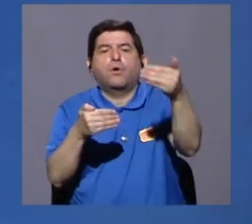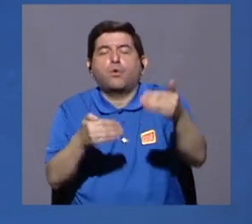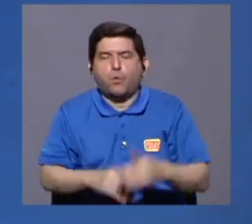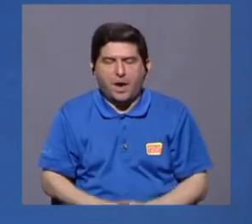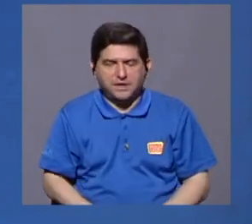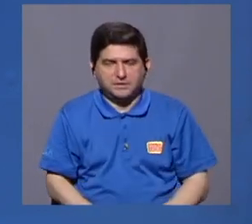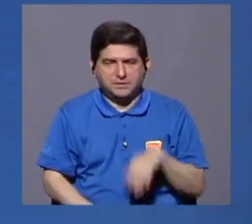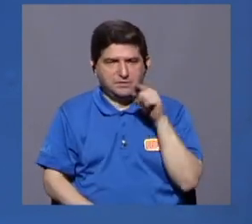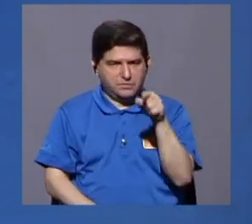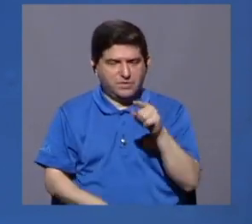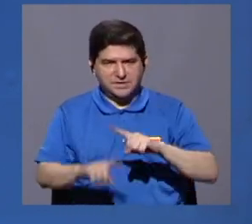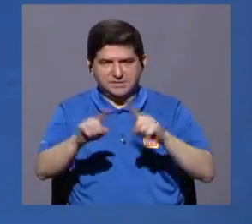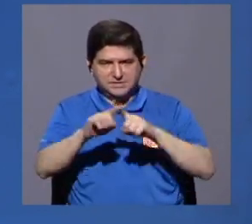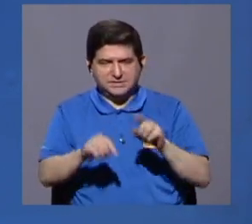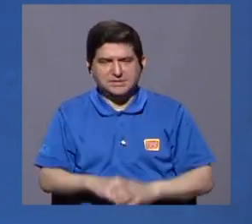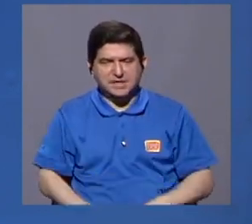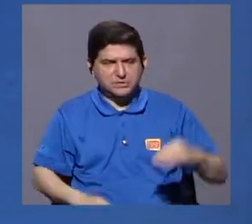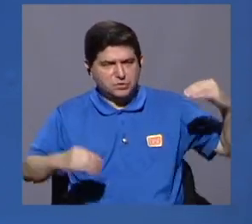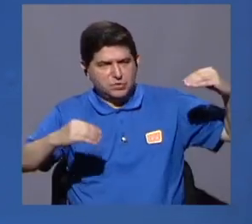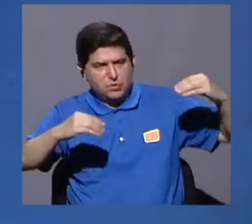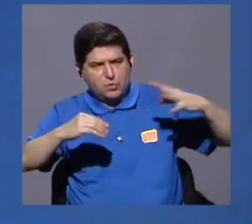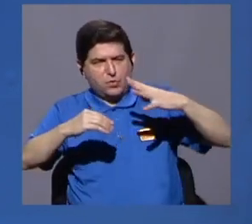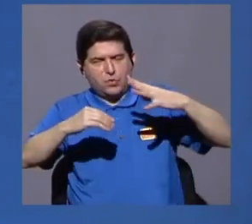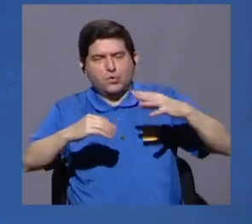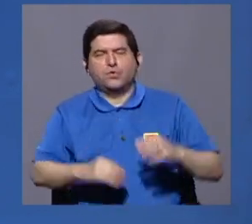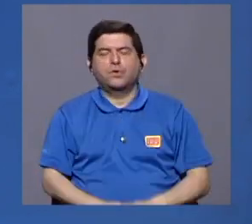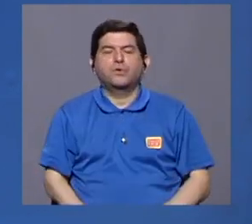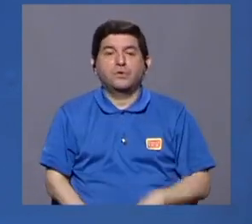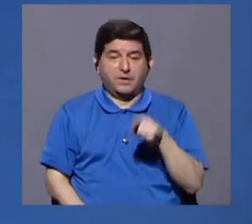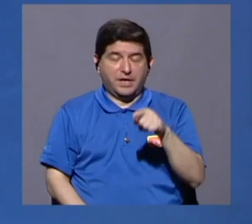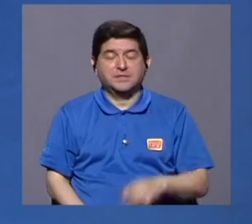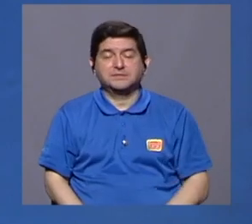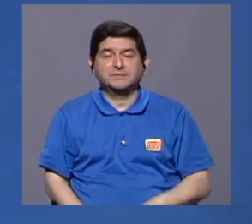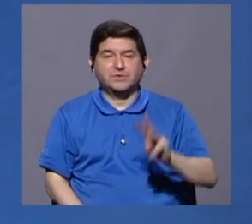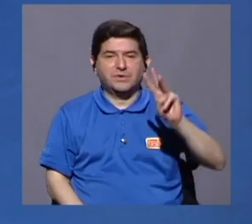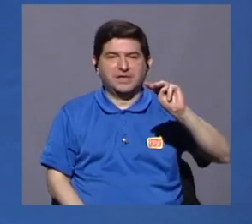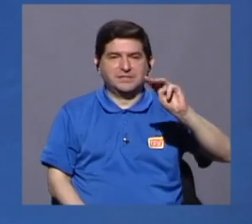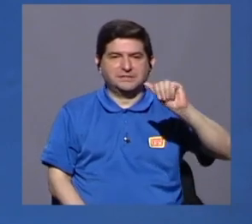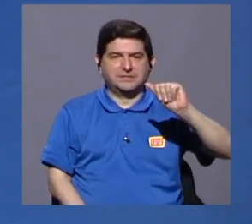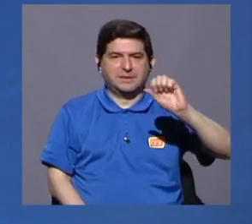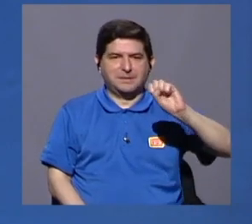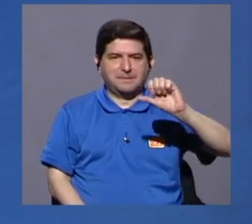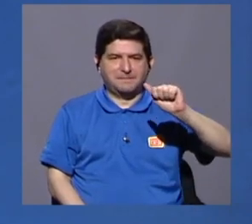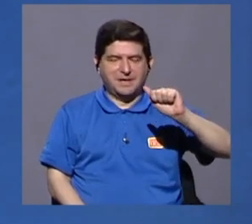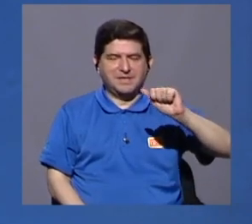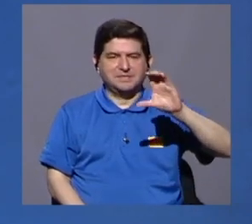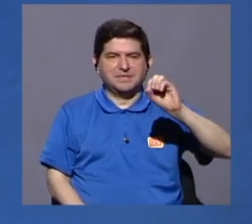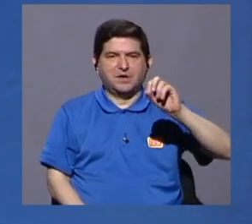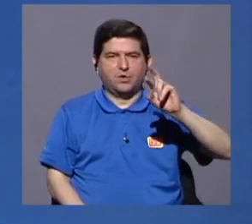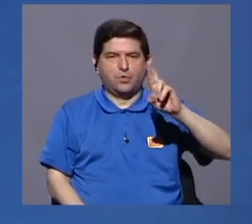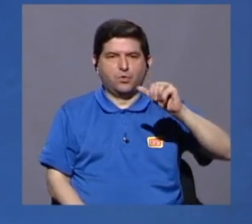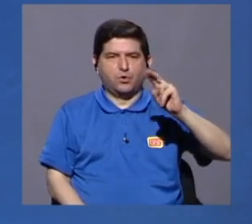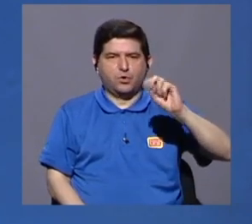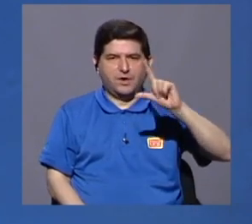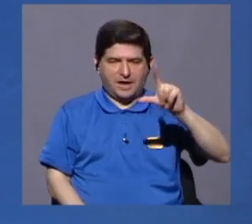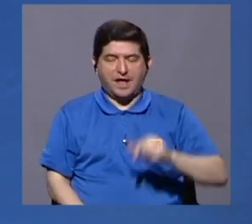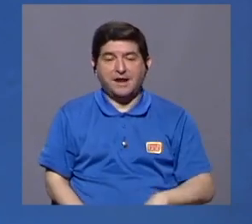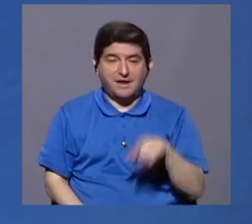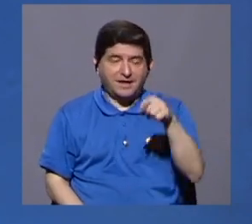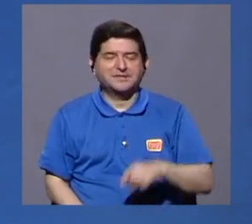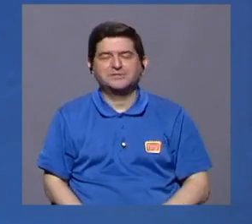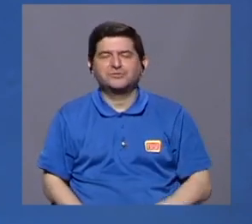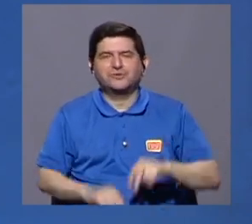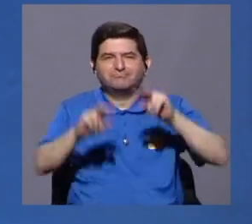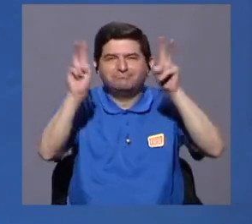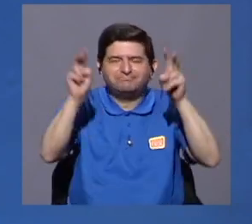de la llegada de estas eyecciones de masa coronal que son las que provocan las llamadas tormentas geomagnéticas que son bastante comunes